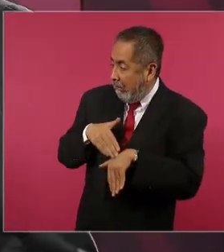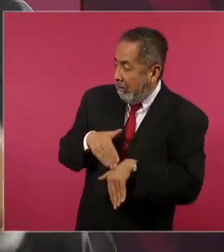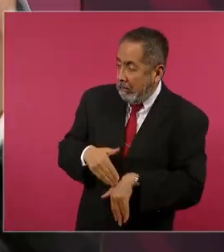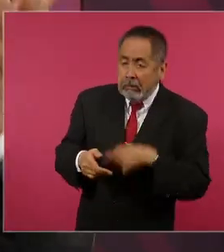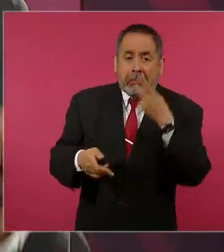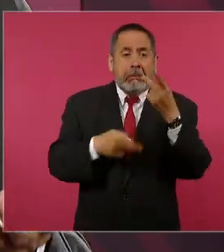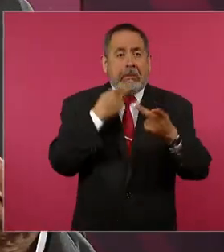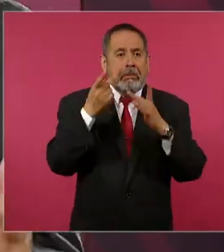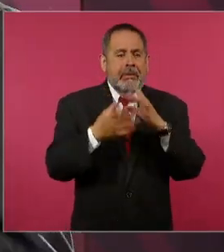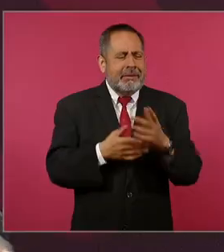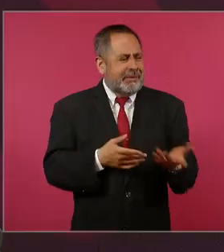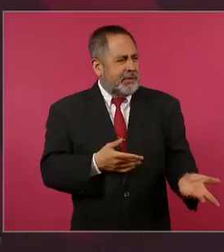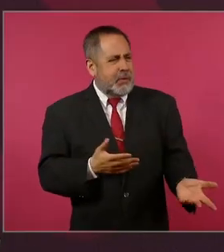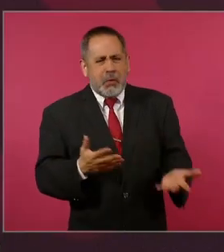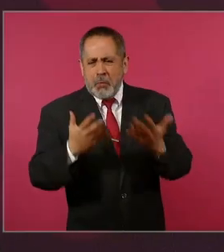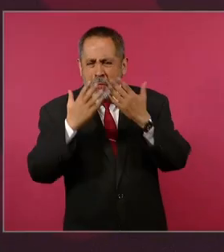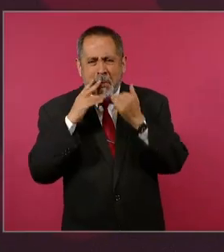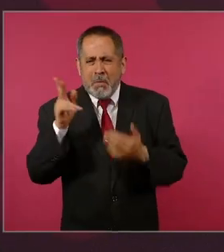sin ninguna prueba